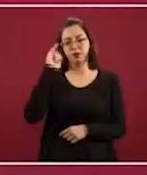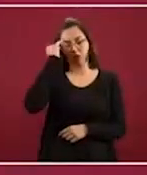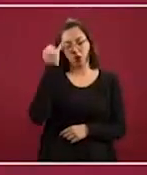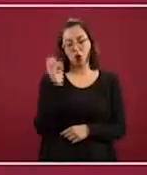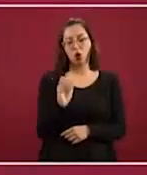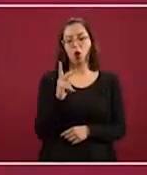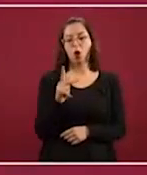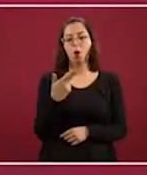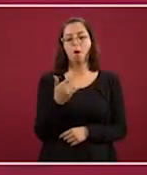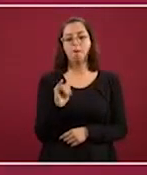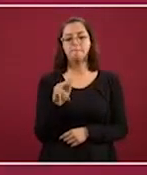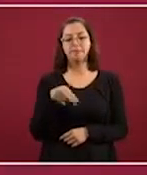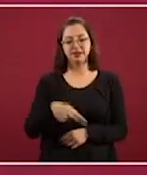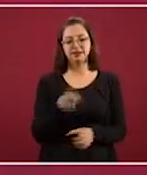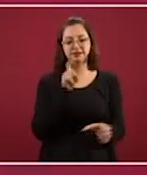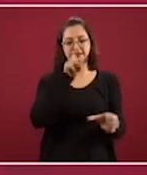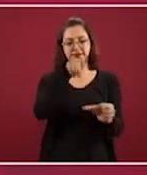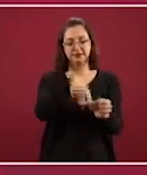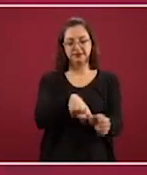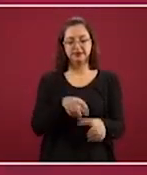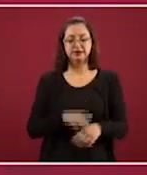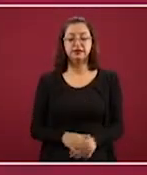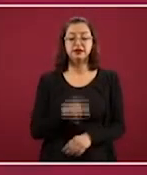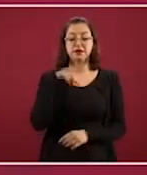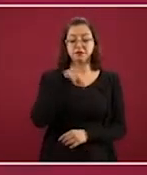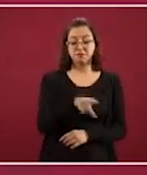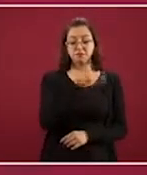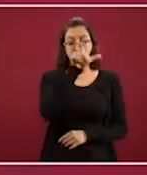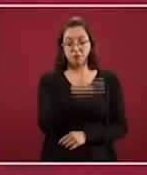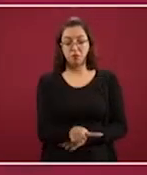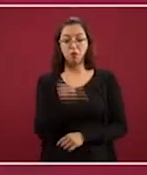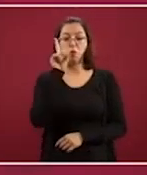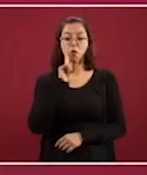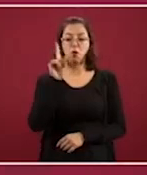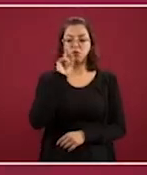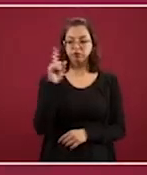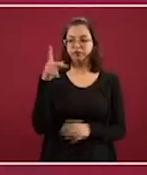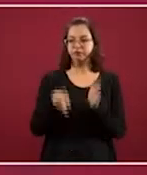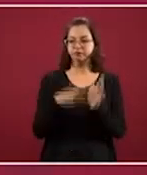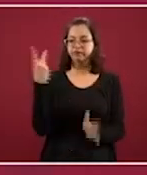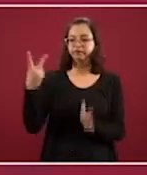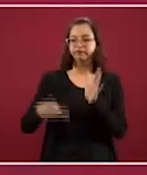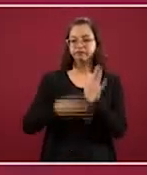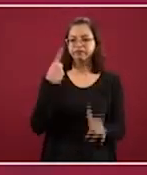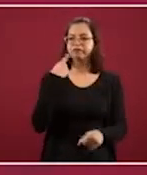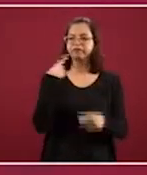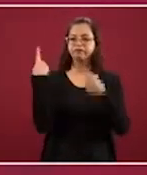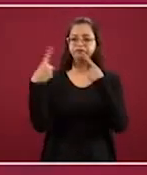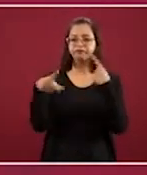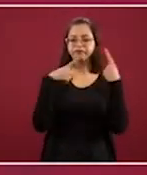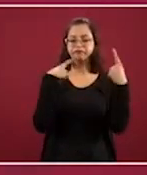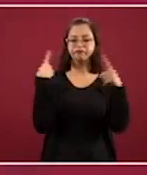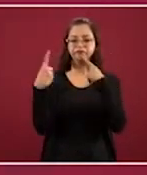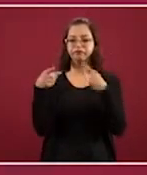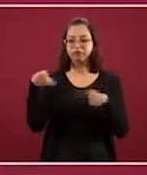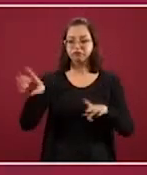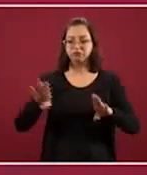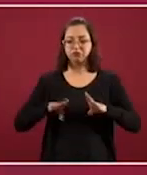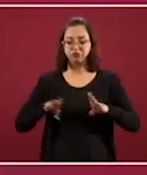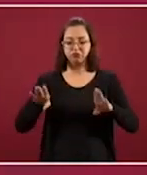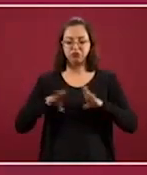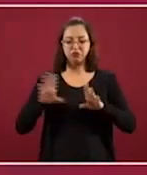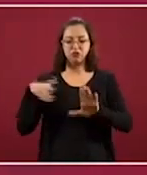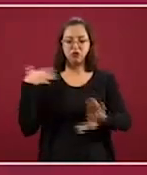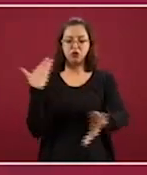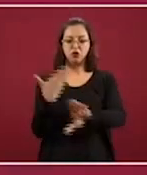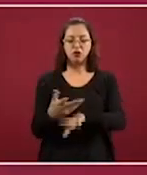OPIM. Se ha distinguido por denunciar abusos cometidos por personal del Ejército Mexicano contra